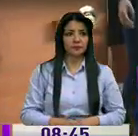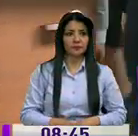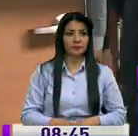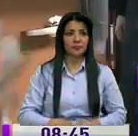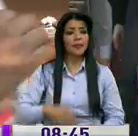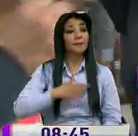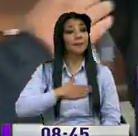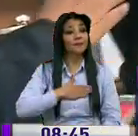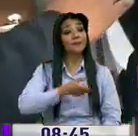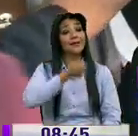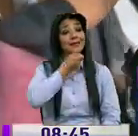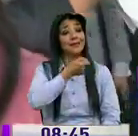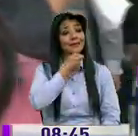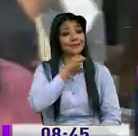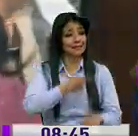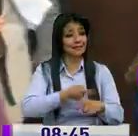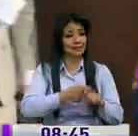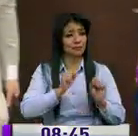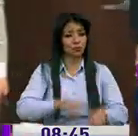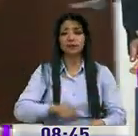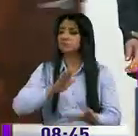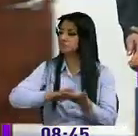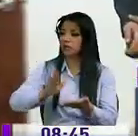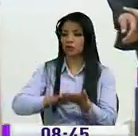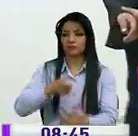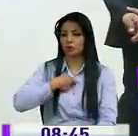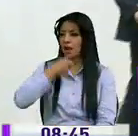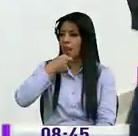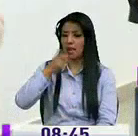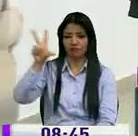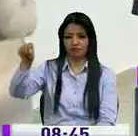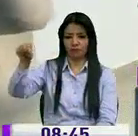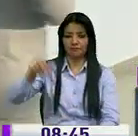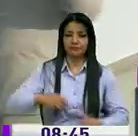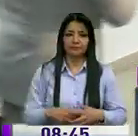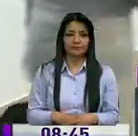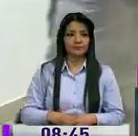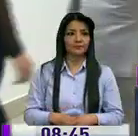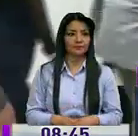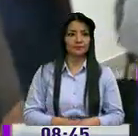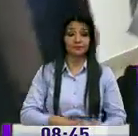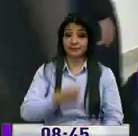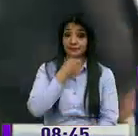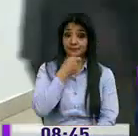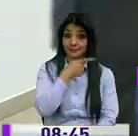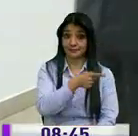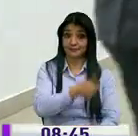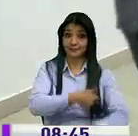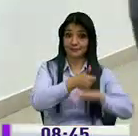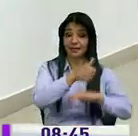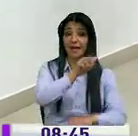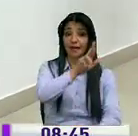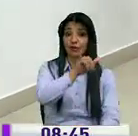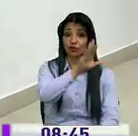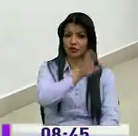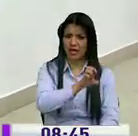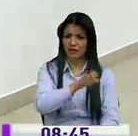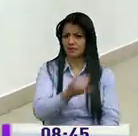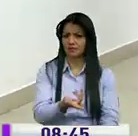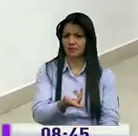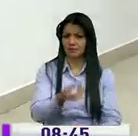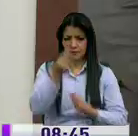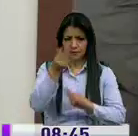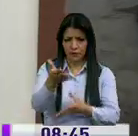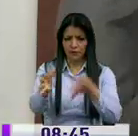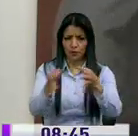una entrevista cortita, por favor. Disculpe, no va a dar declaraciones por el momento. Intentamos entrevistar al titular del Arcotel, Ricardo Freire, sobre lo expuesto en